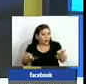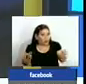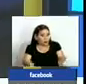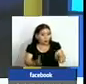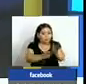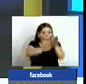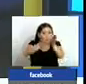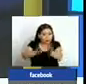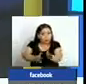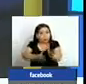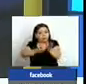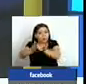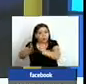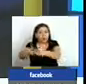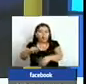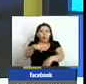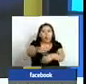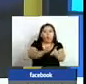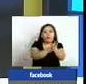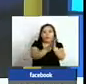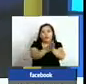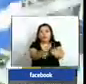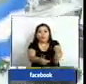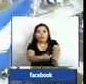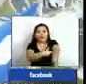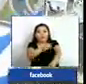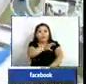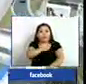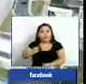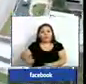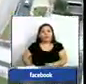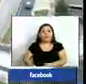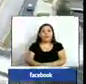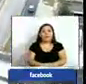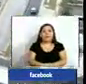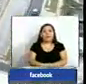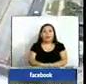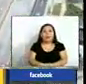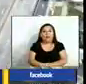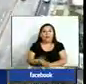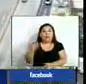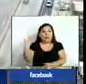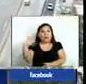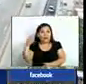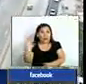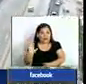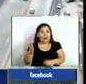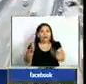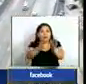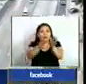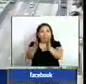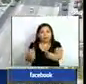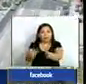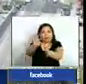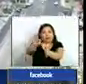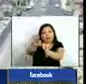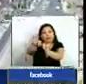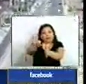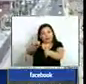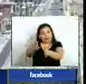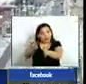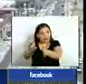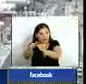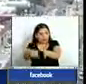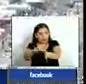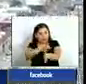fases restantes del Hospital El Salvador. Y tal como se establece en la fase 2 de la reapertura económica de El